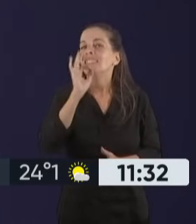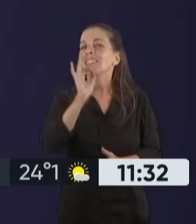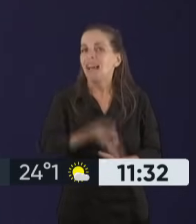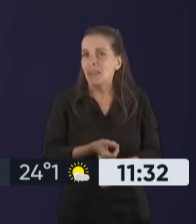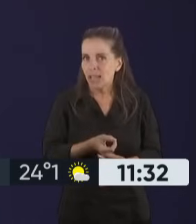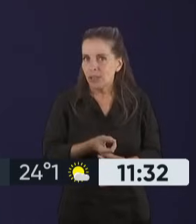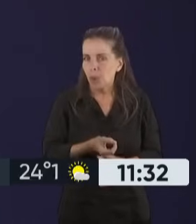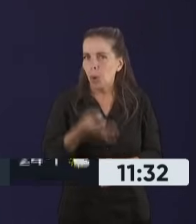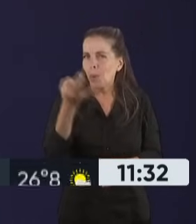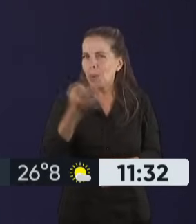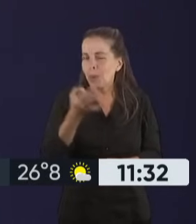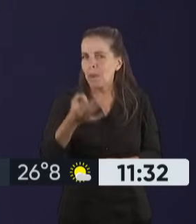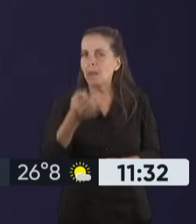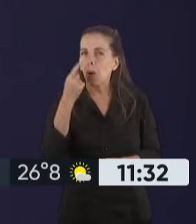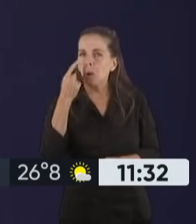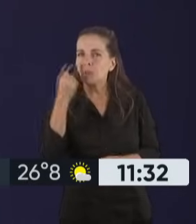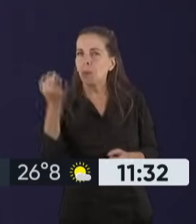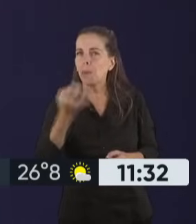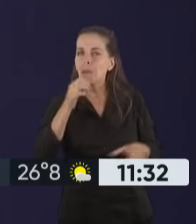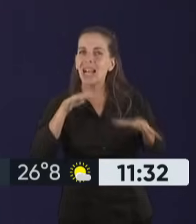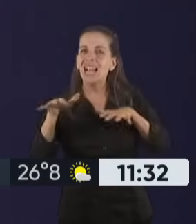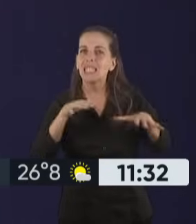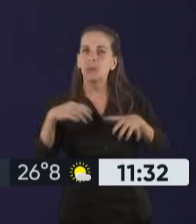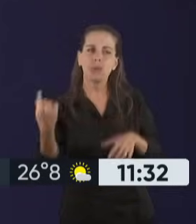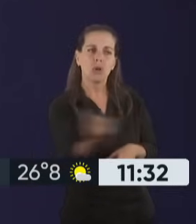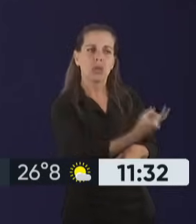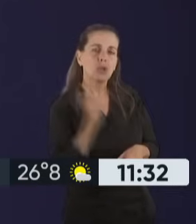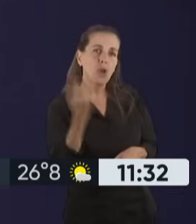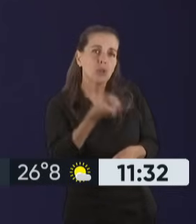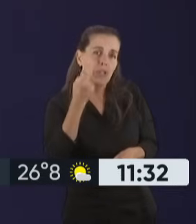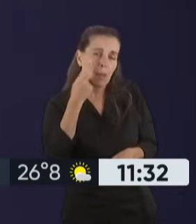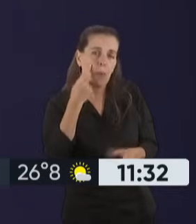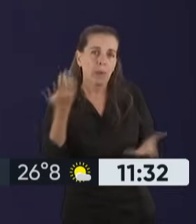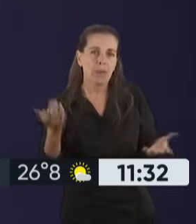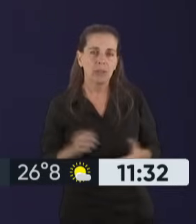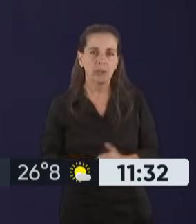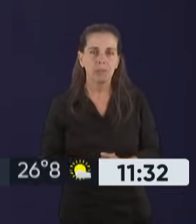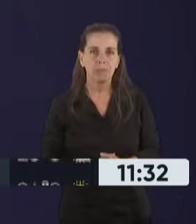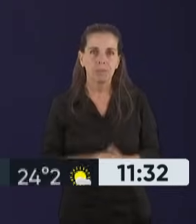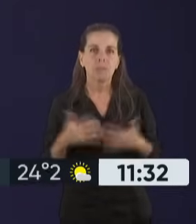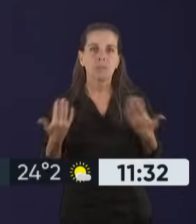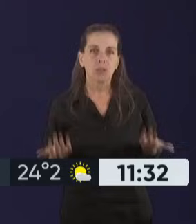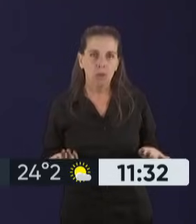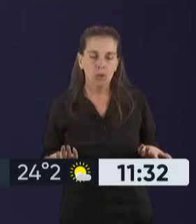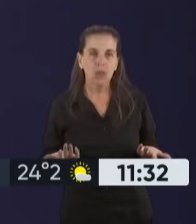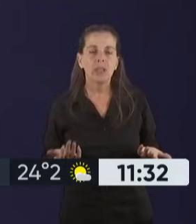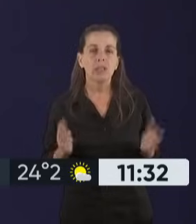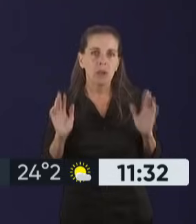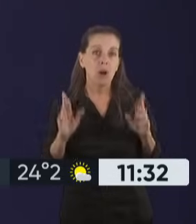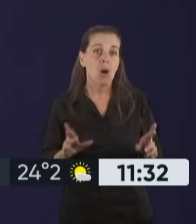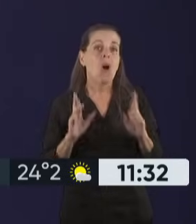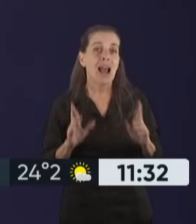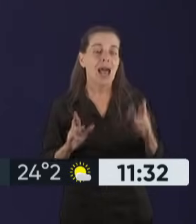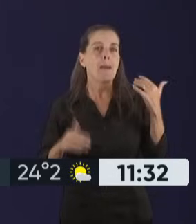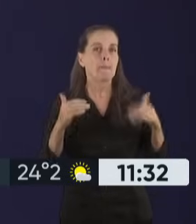exactamente cuál es la situación por la que estamos atravesando. Así que entiendo que será más pronto que